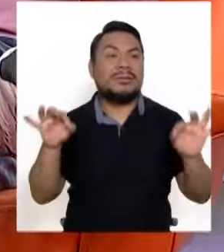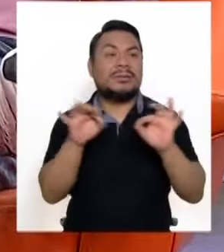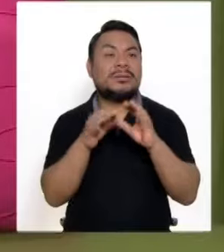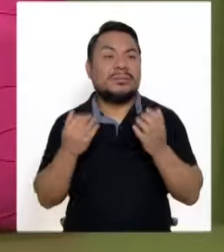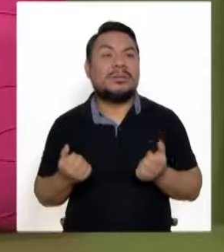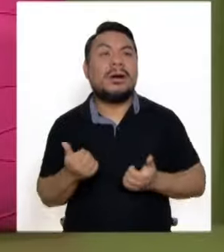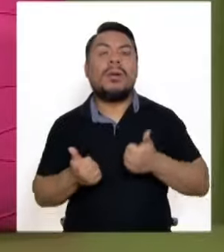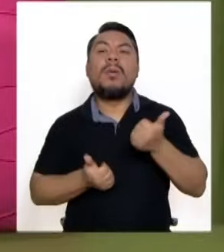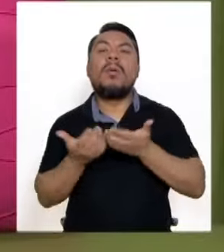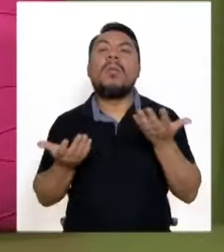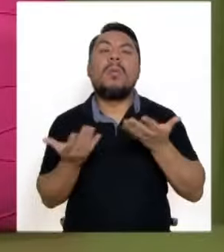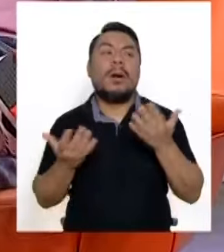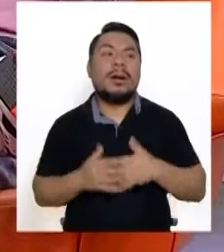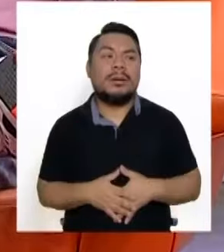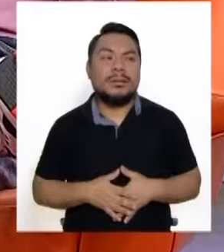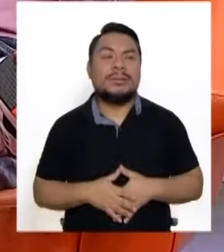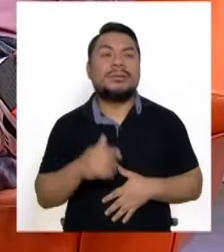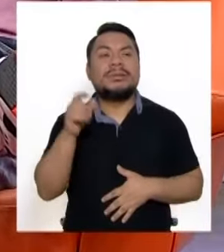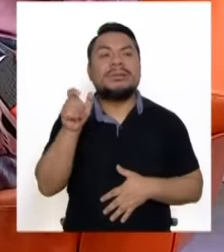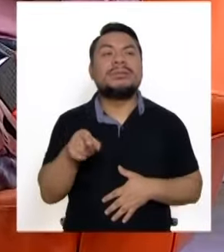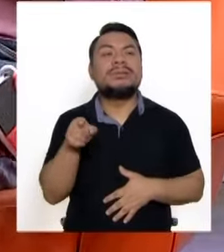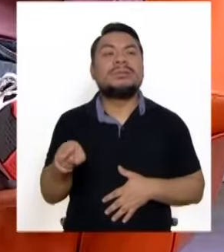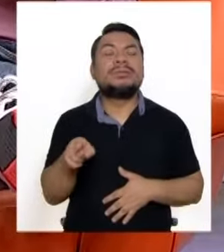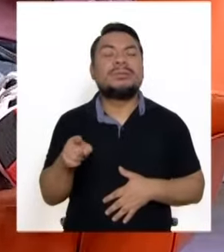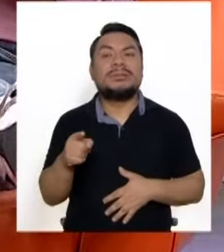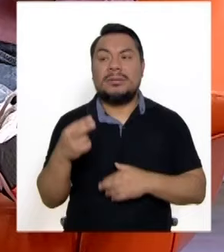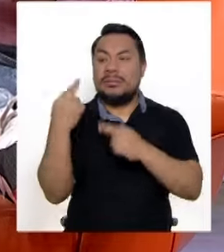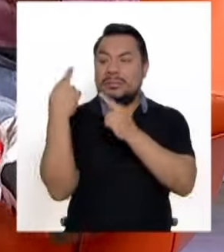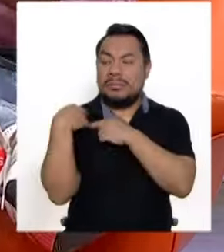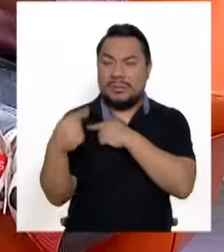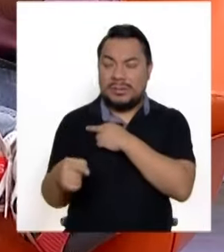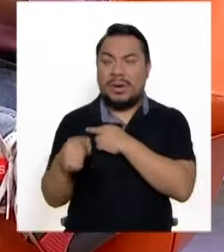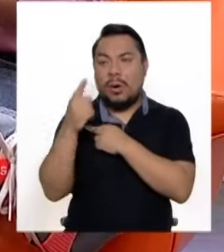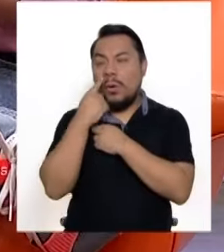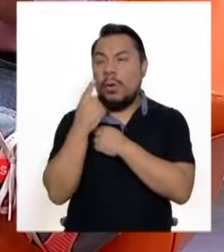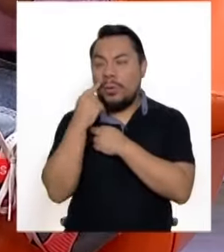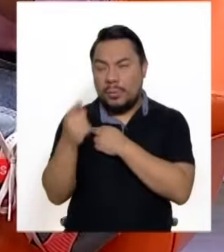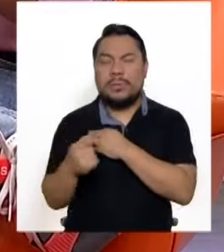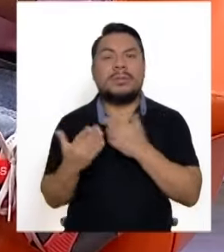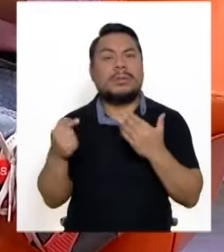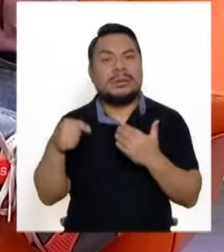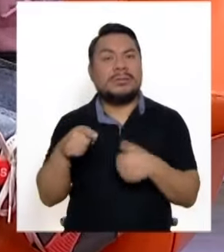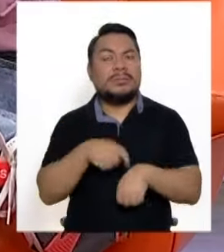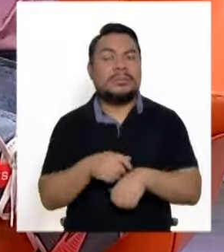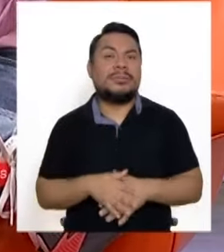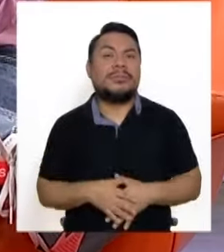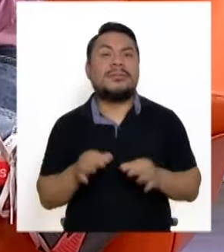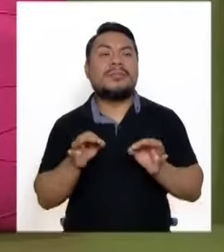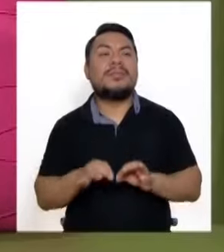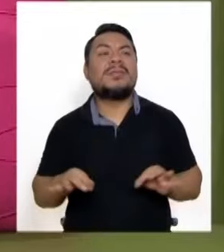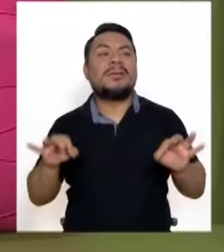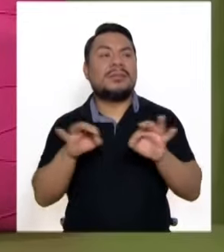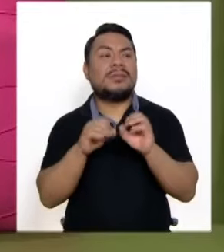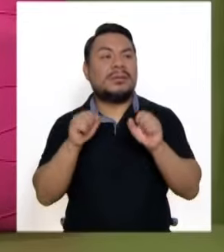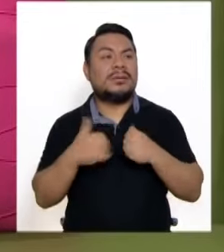marido, ¿Cuál es la función que tiene que tener el hombre en este momento? Importante, doctor.